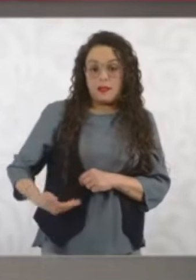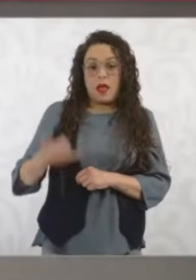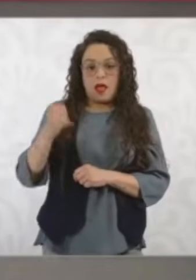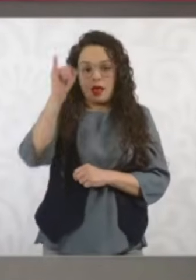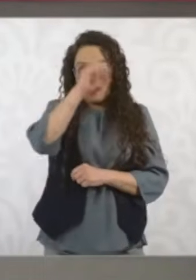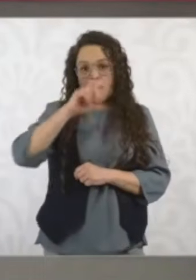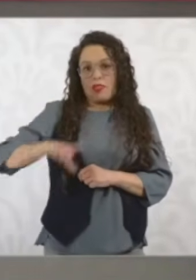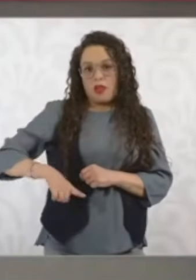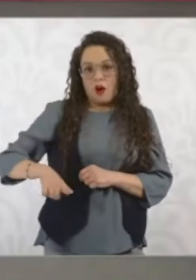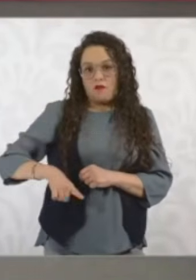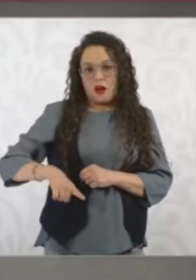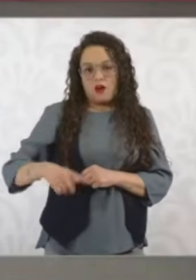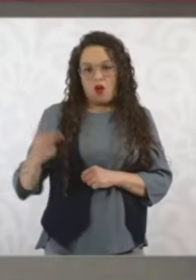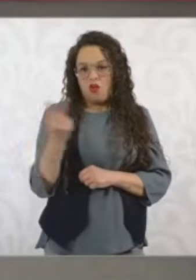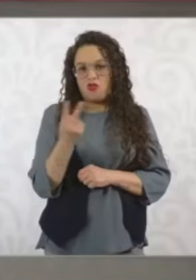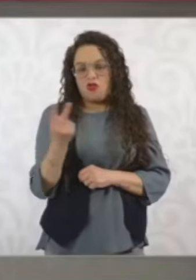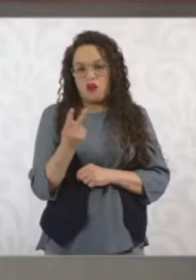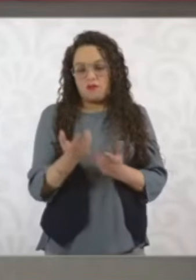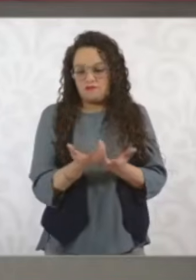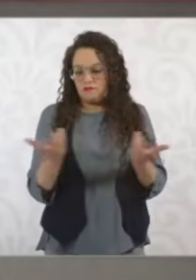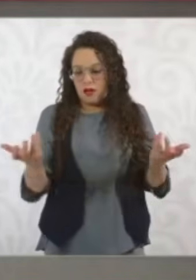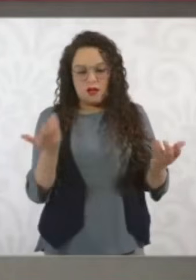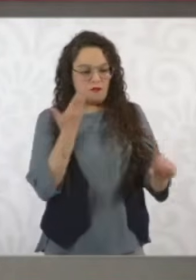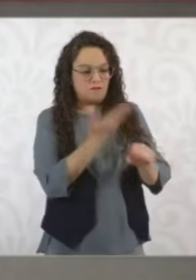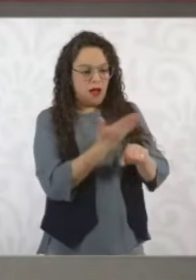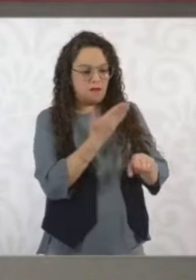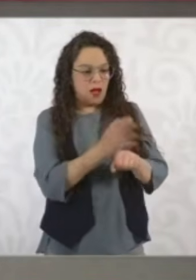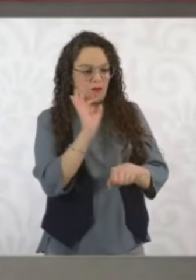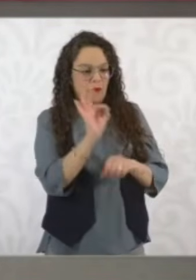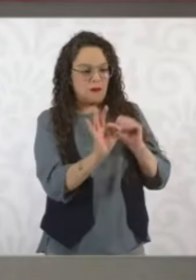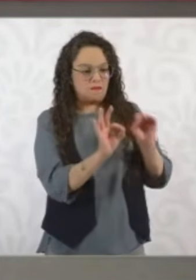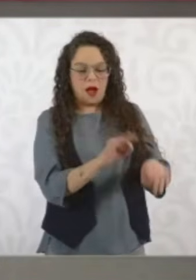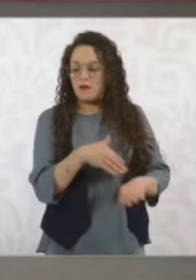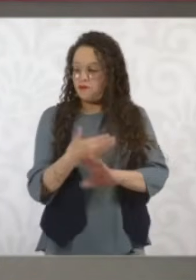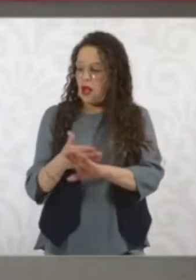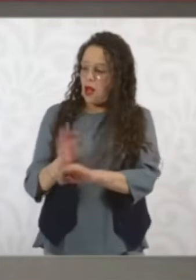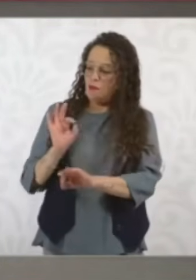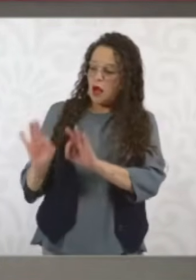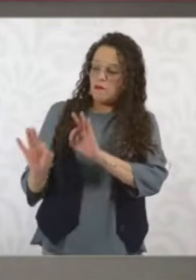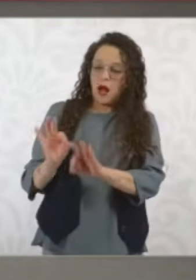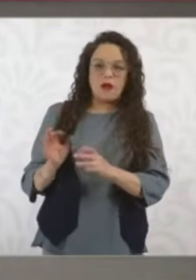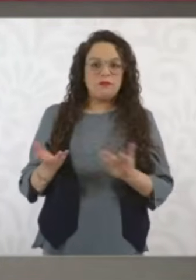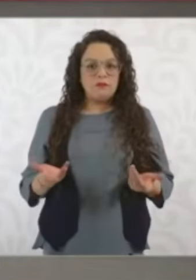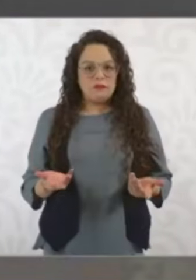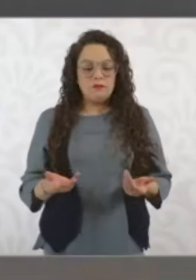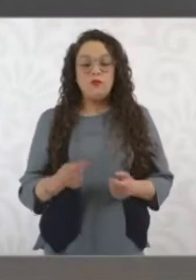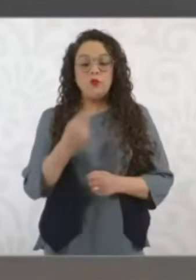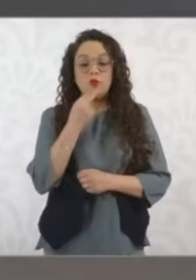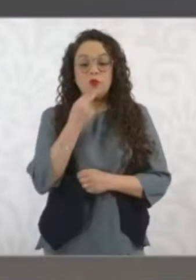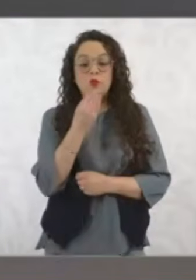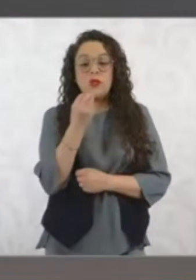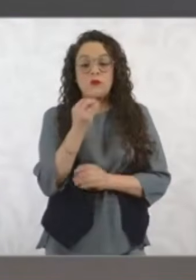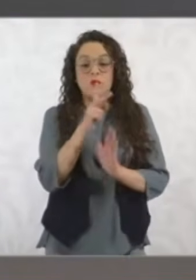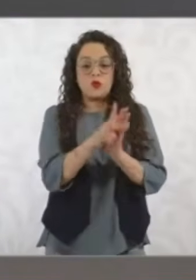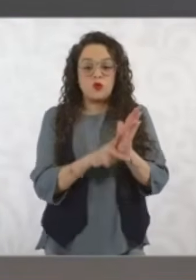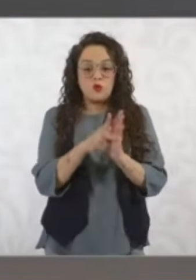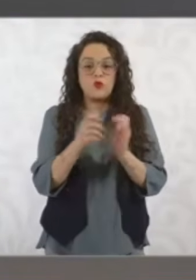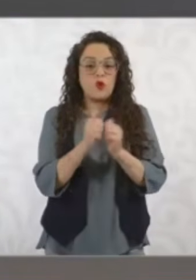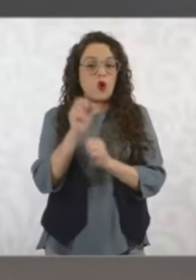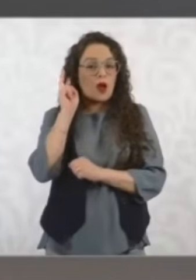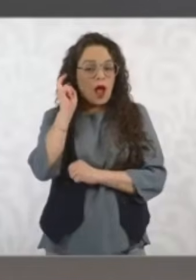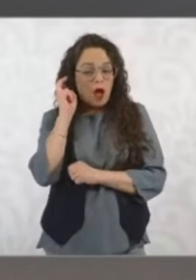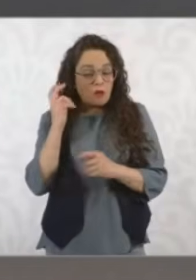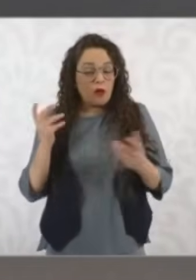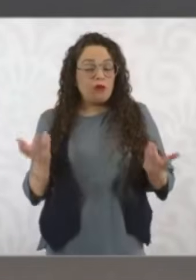jefa de gobierno de la Ciudad de México. Hace mucho uso de material audiovisual, porque